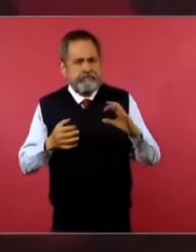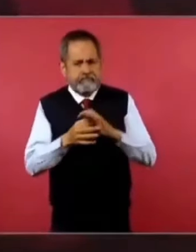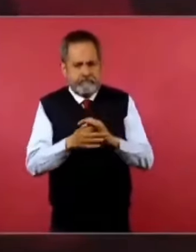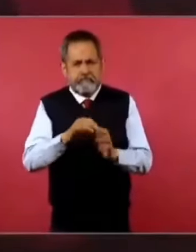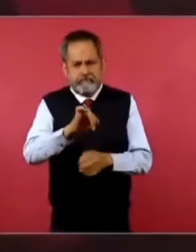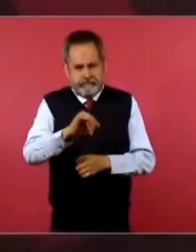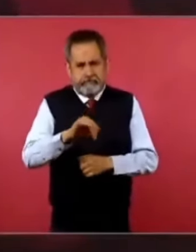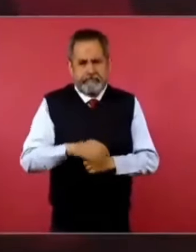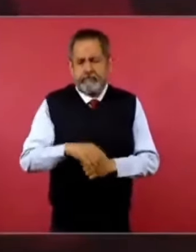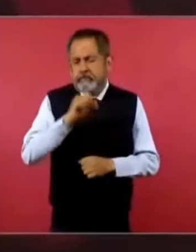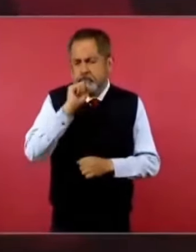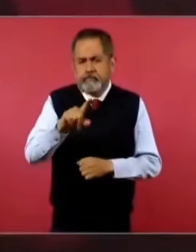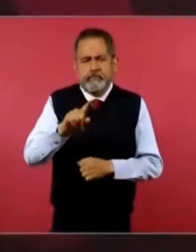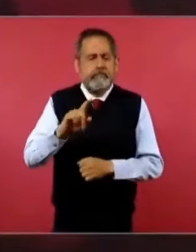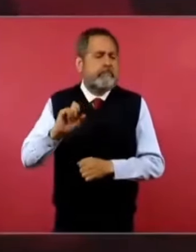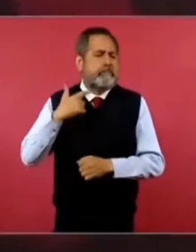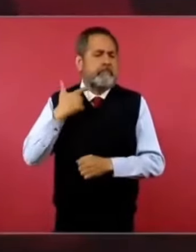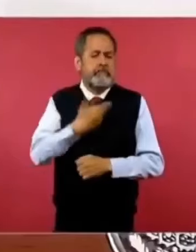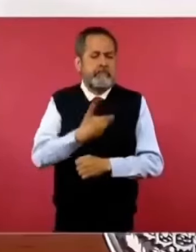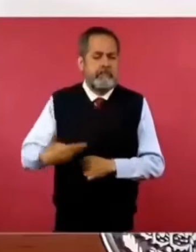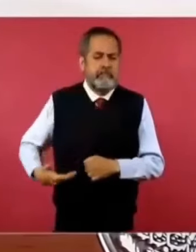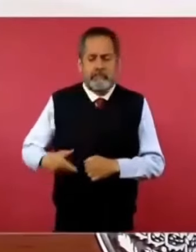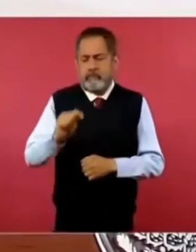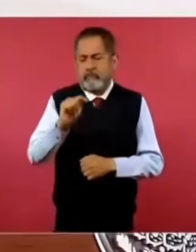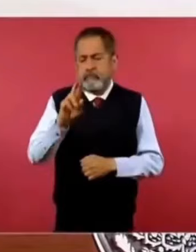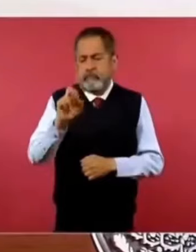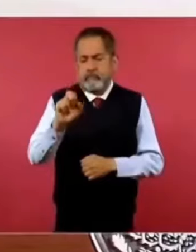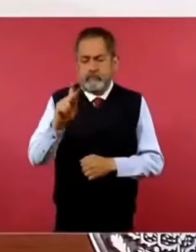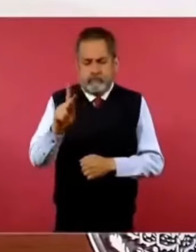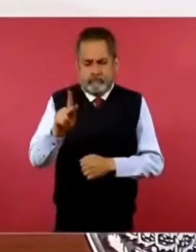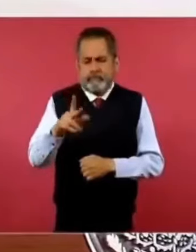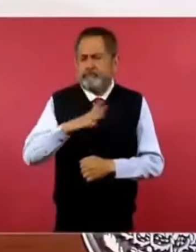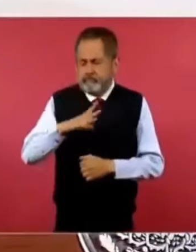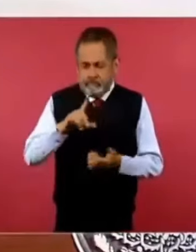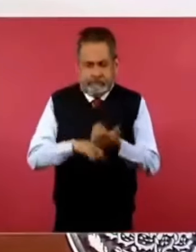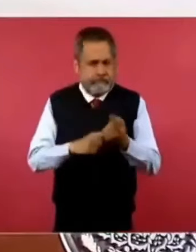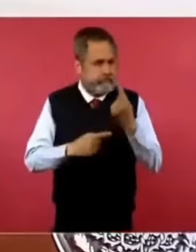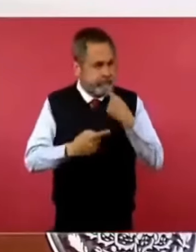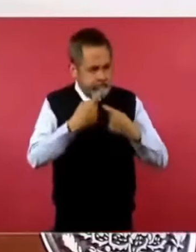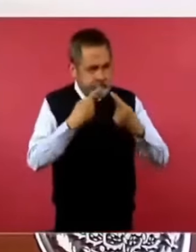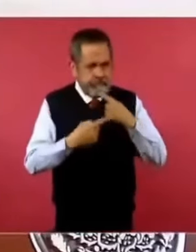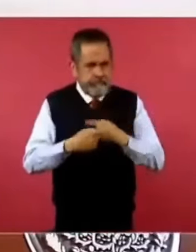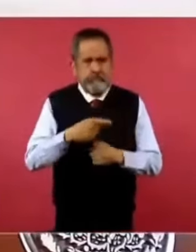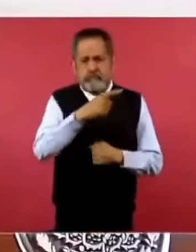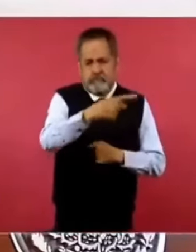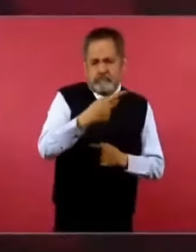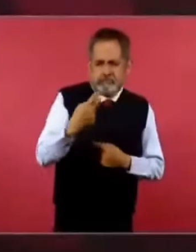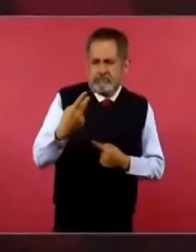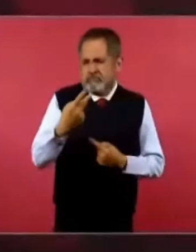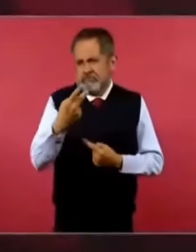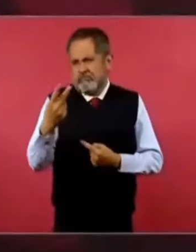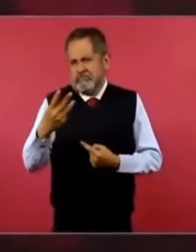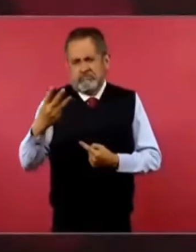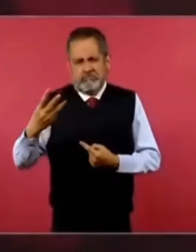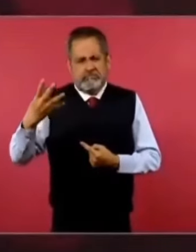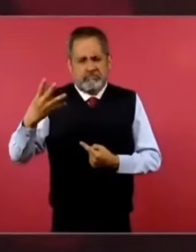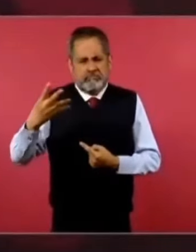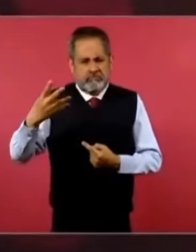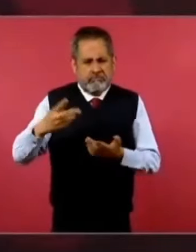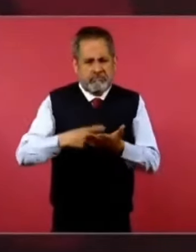lo hubo con el presidente Trump a mí me consultó tres